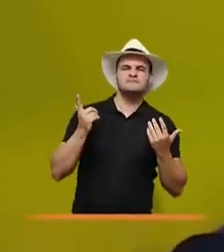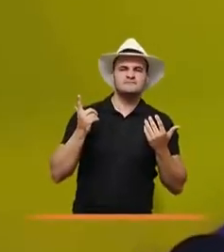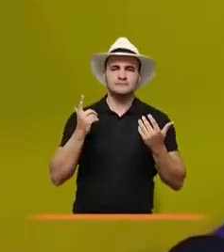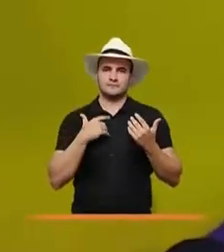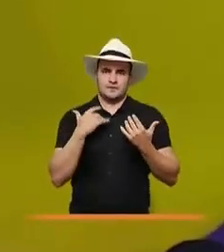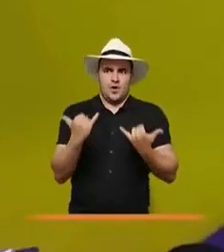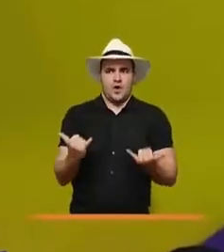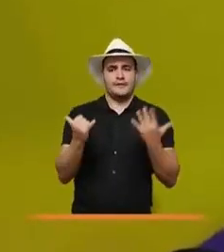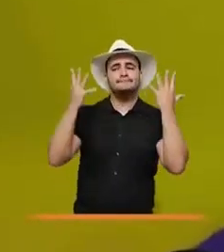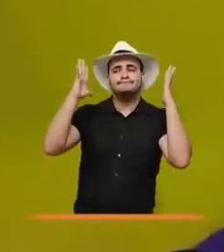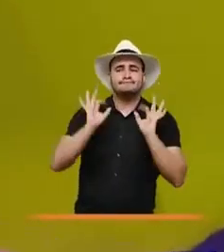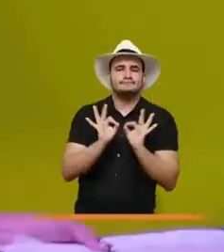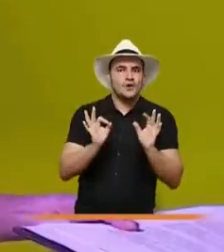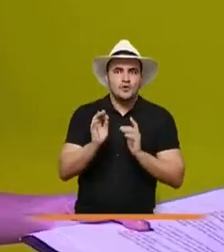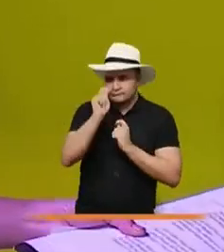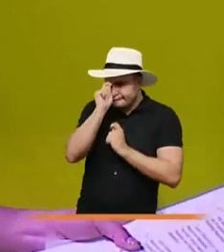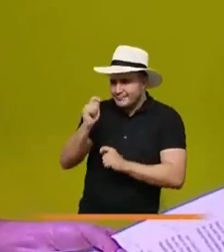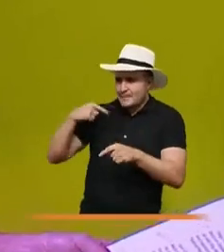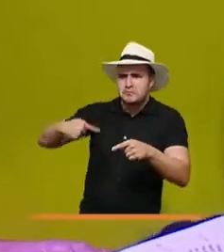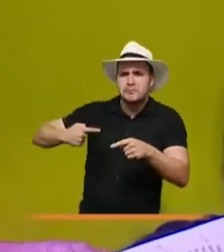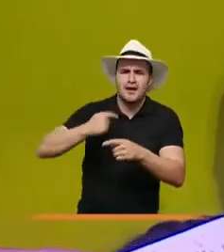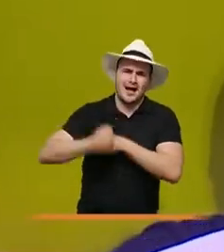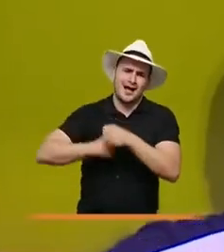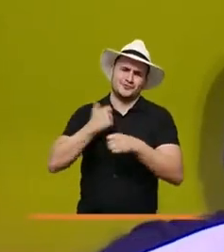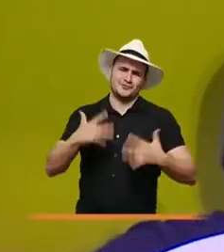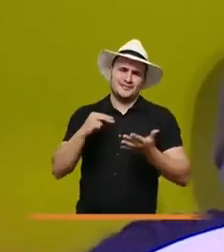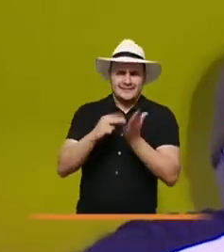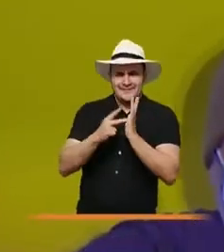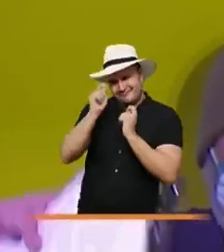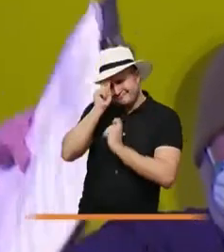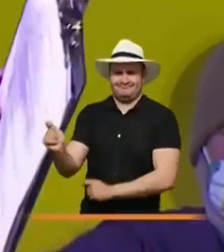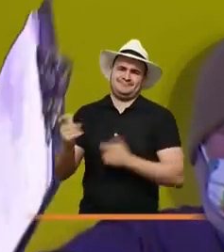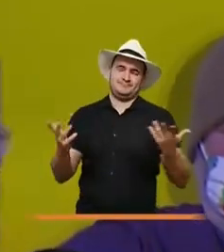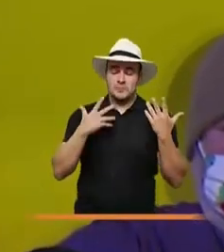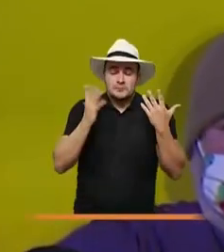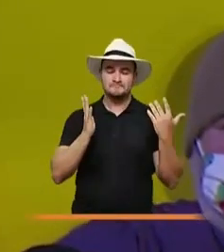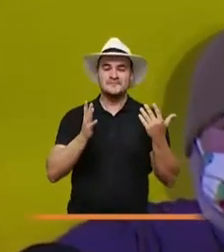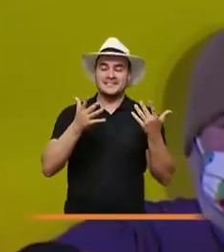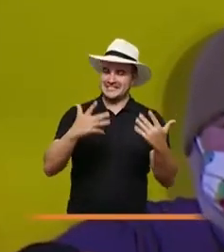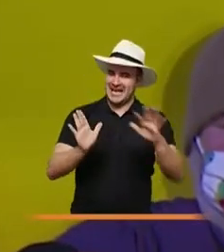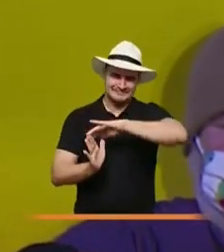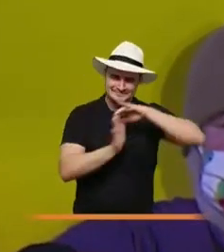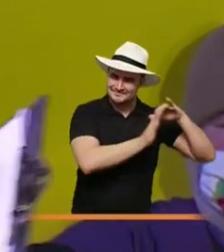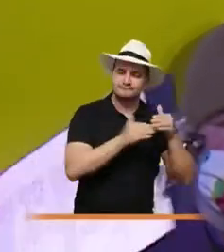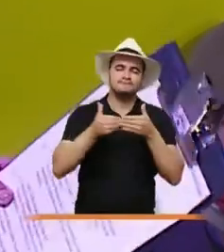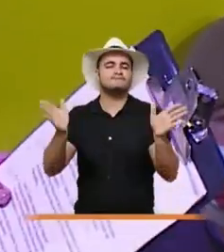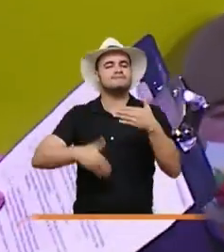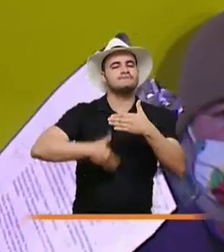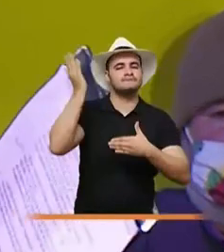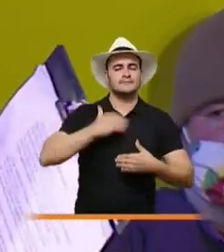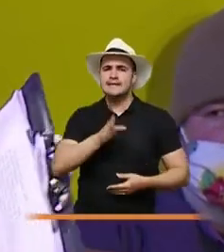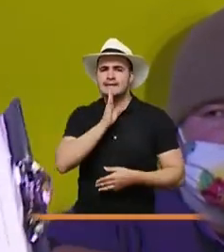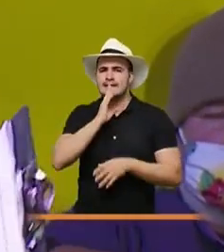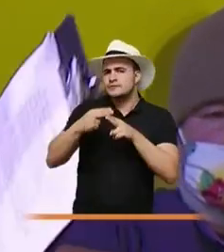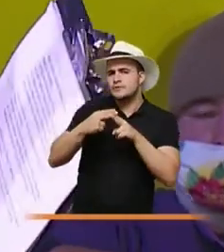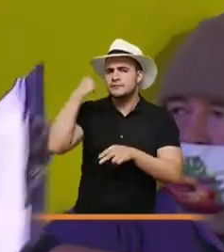estamos alabando y cuidando nuestra tradición y sin más preámbulo pues vamos a comenzar con la presentación de los 8 clasificados que esta noche van a estar